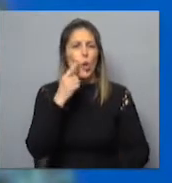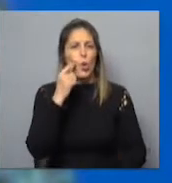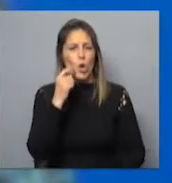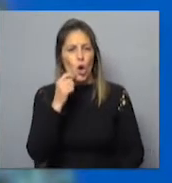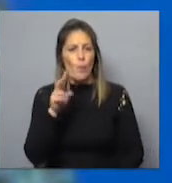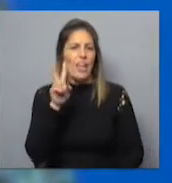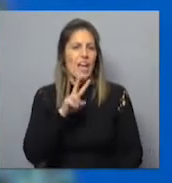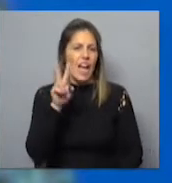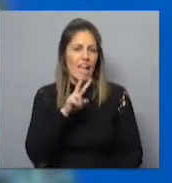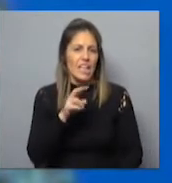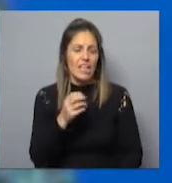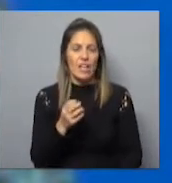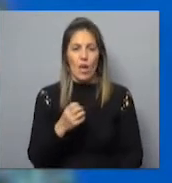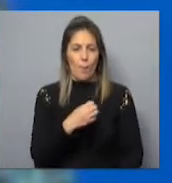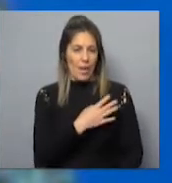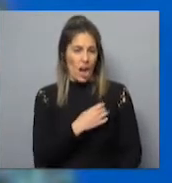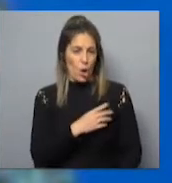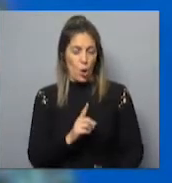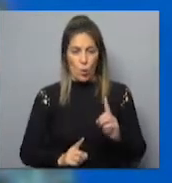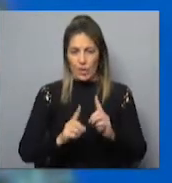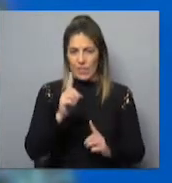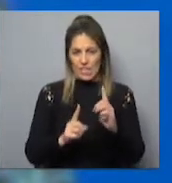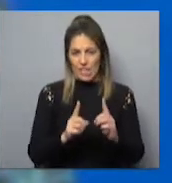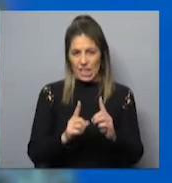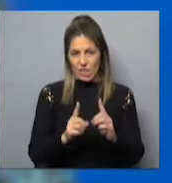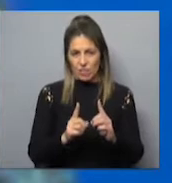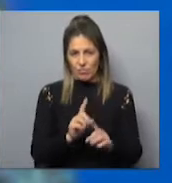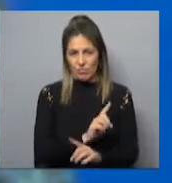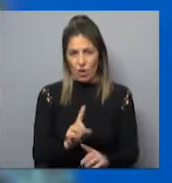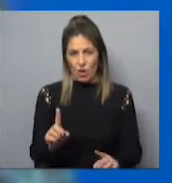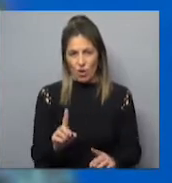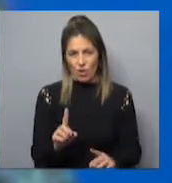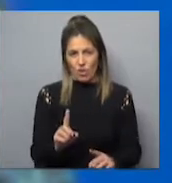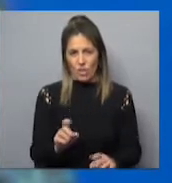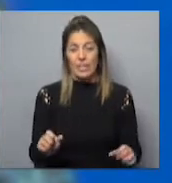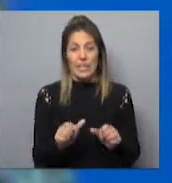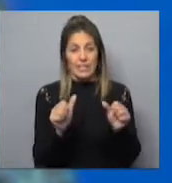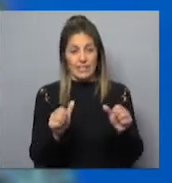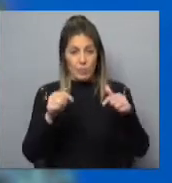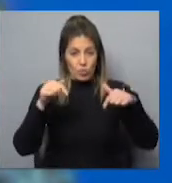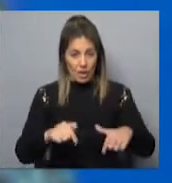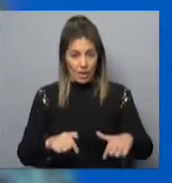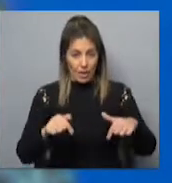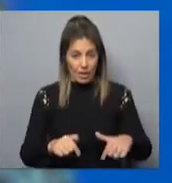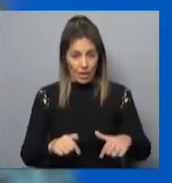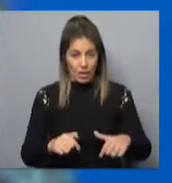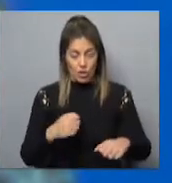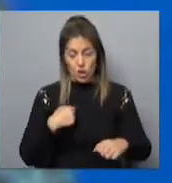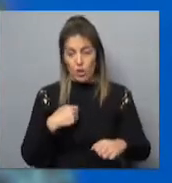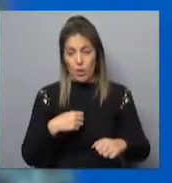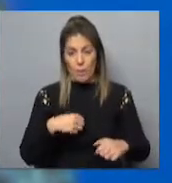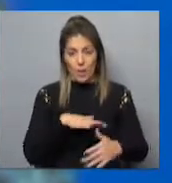universitario entonces quienes hacemos clínica acaban lo digo desde mi lugar de la de